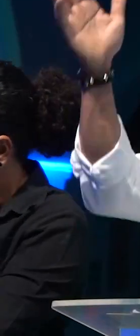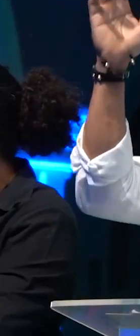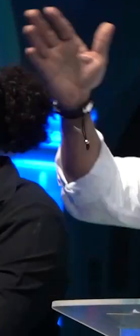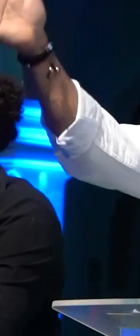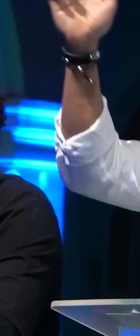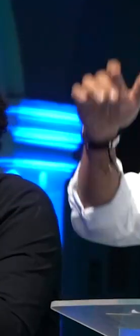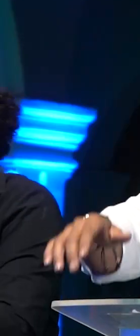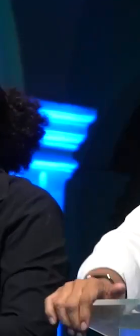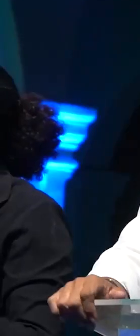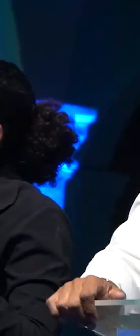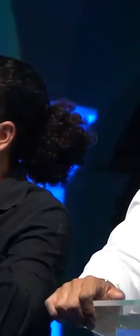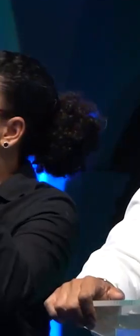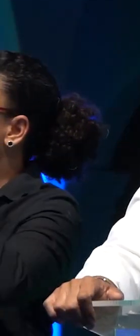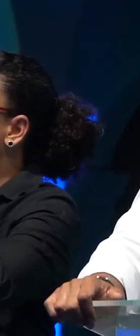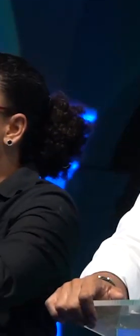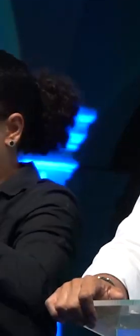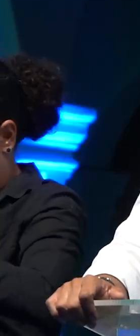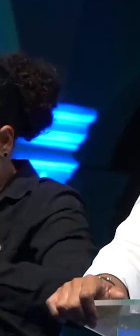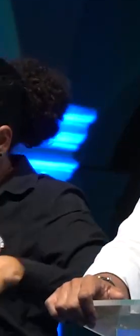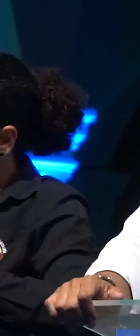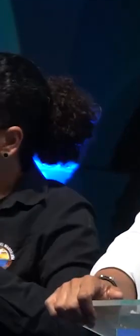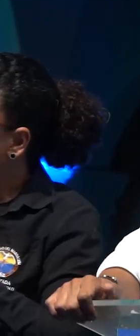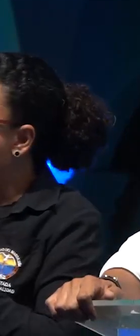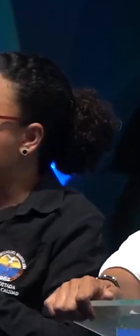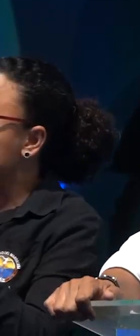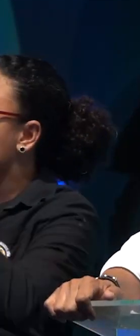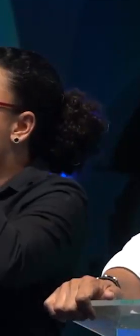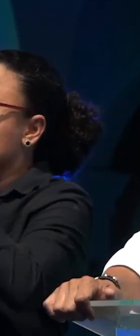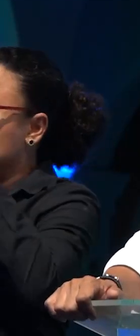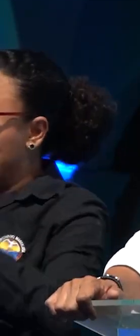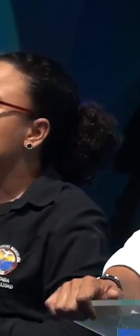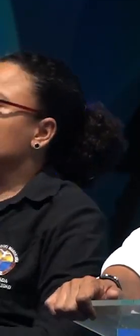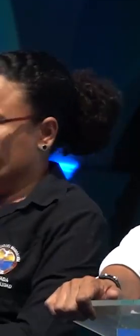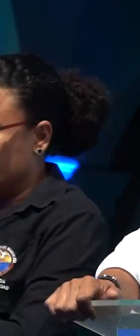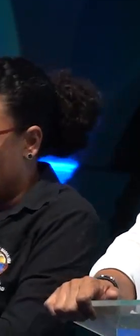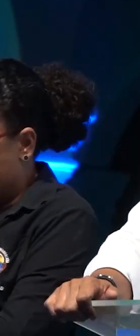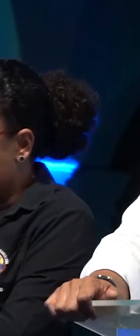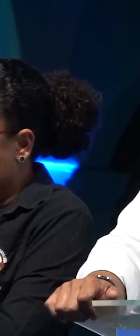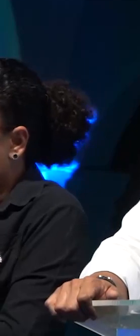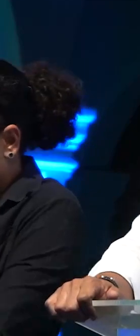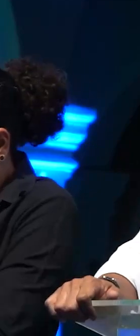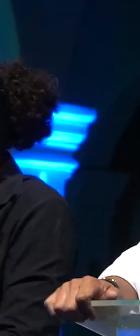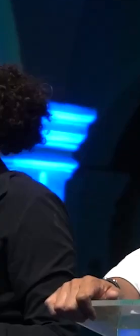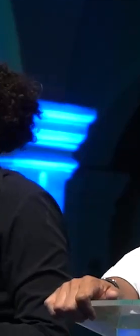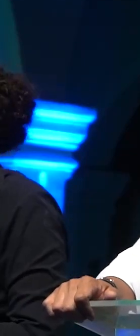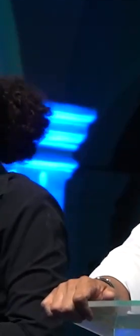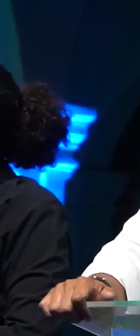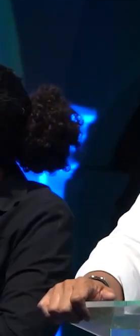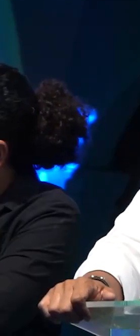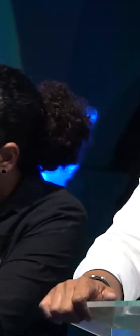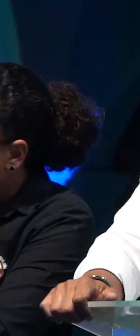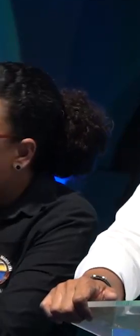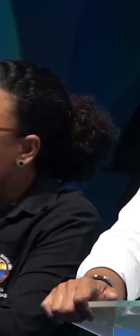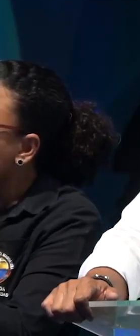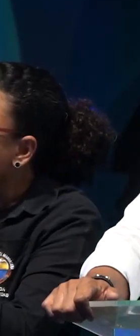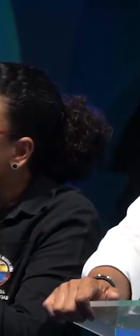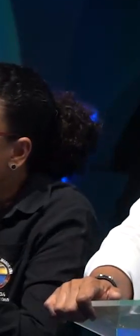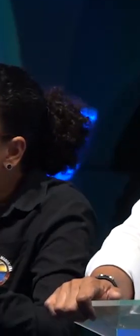salud. El puesto de salud de Gaira ahí está abandonado. Pero seguramente ahorita, no soy profeta, ya lo hemos vivido en 12 años, mucho tiempo.